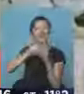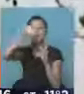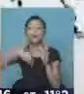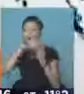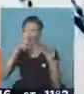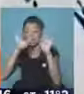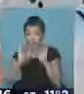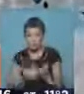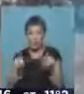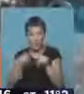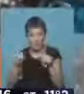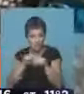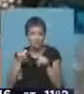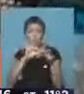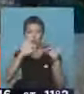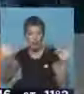las máquinas en la misma red.